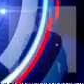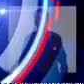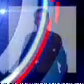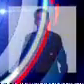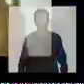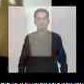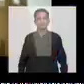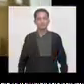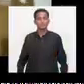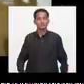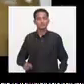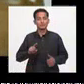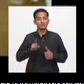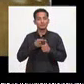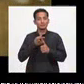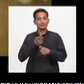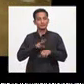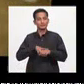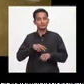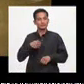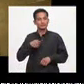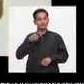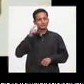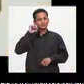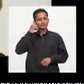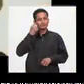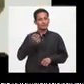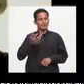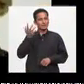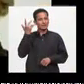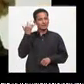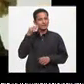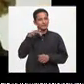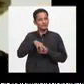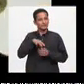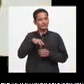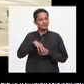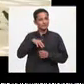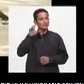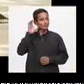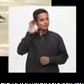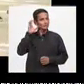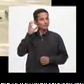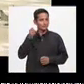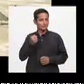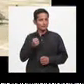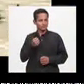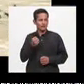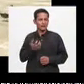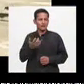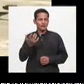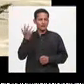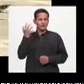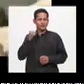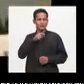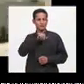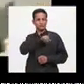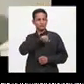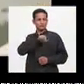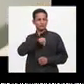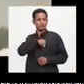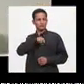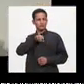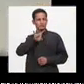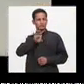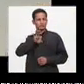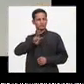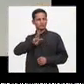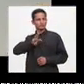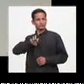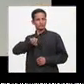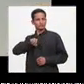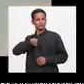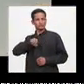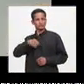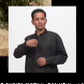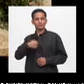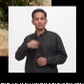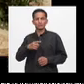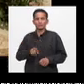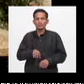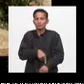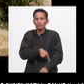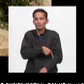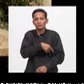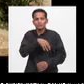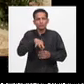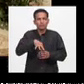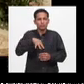ellas la primera vez que voté en mi natal lamada cuenca fue en los 60 desde entonces voté siempre